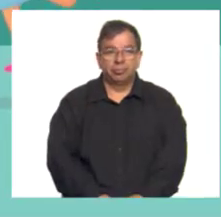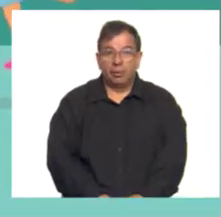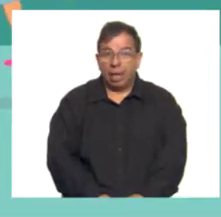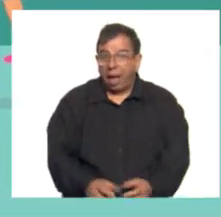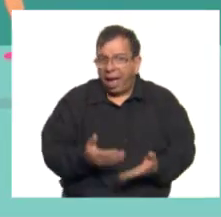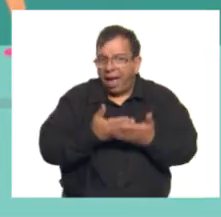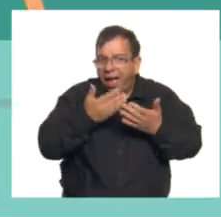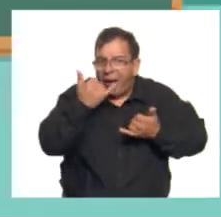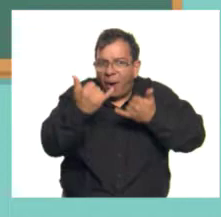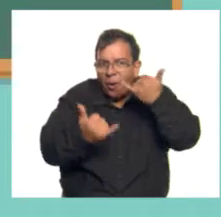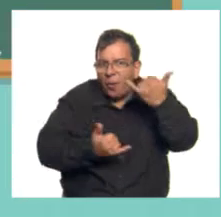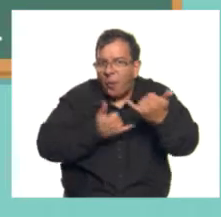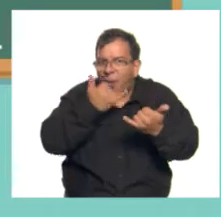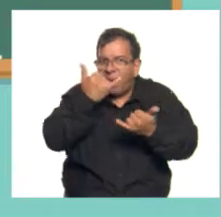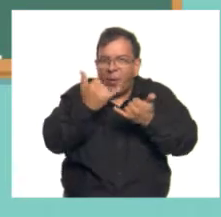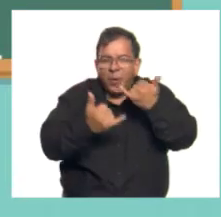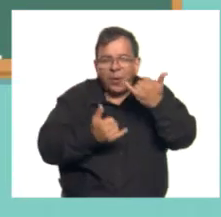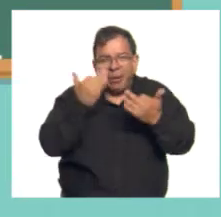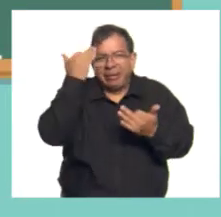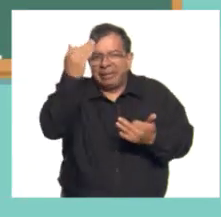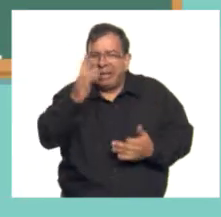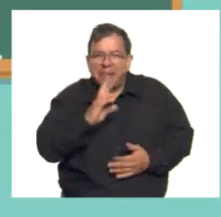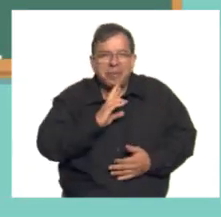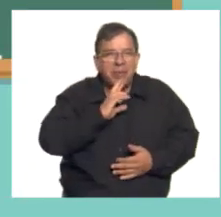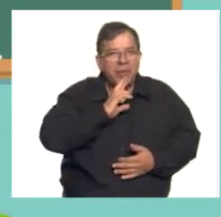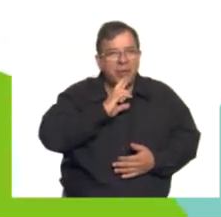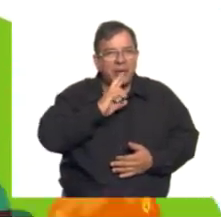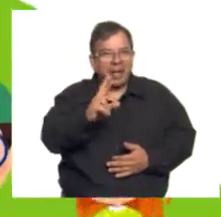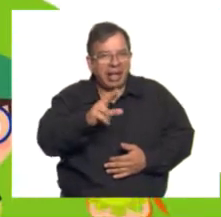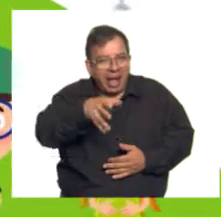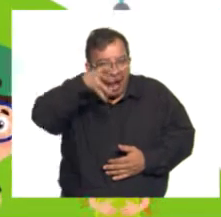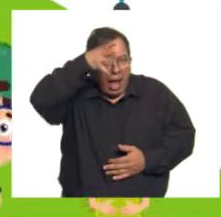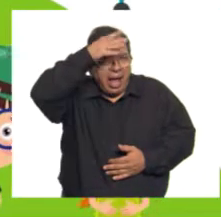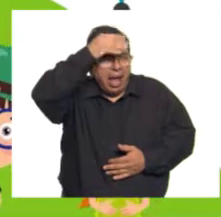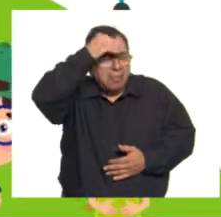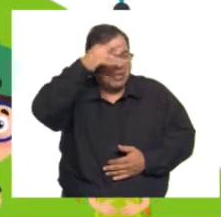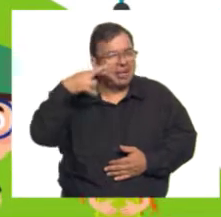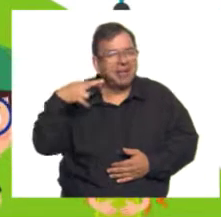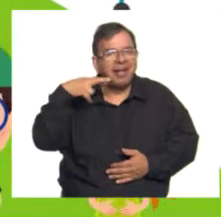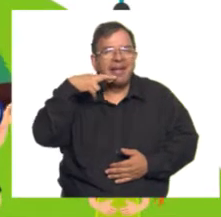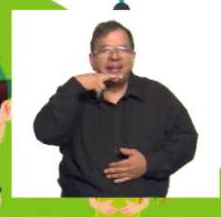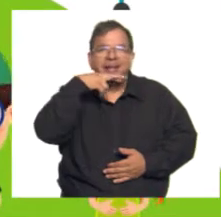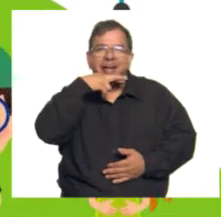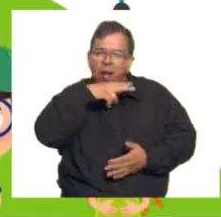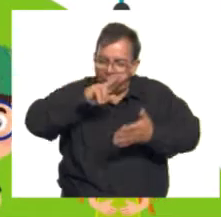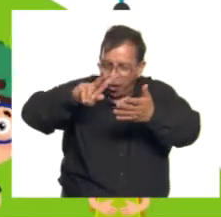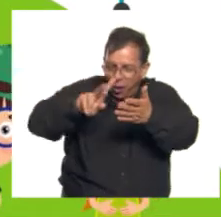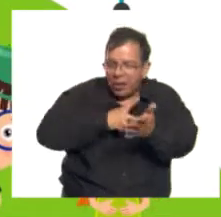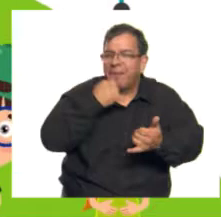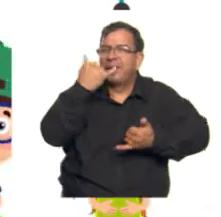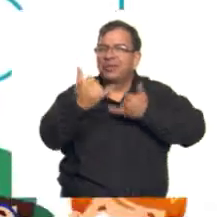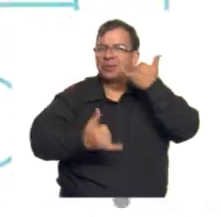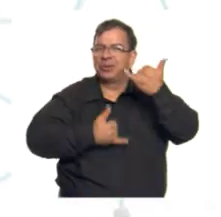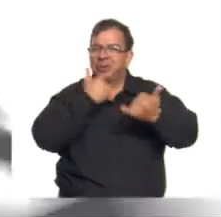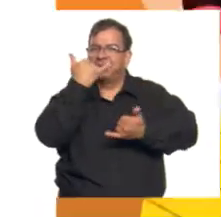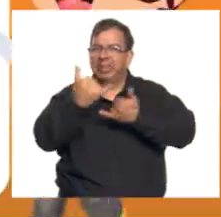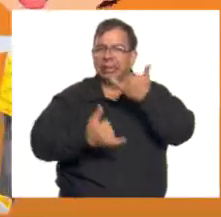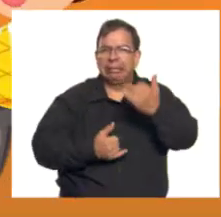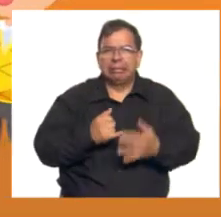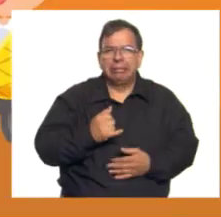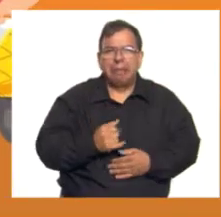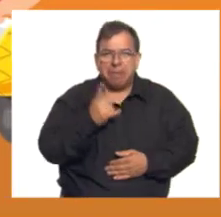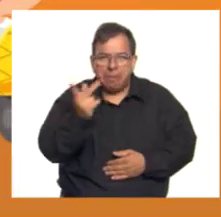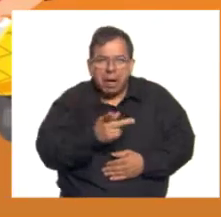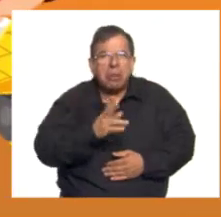Momento de jugar, tiempo de contestar. Aprende rápido y vuelve a jugar. Responde